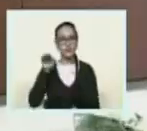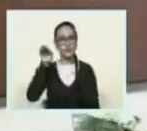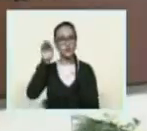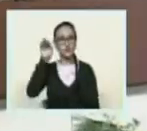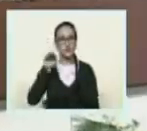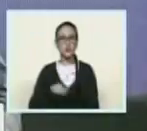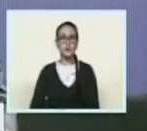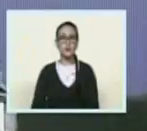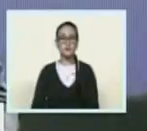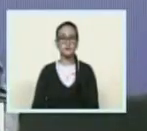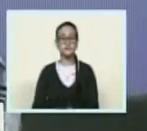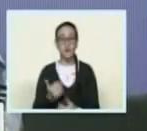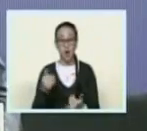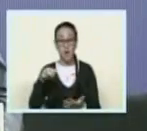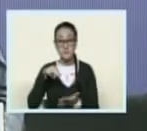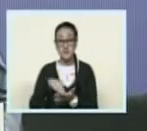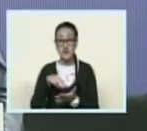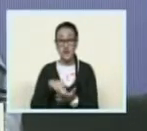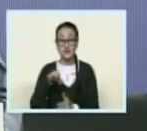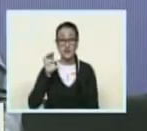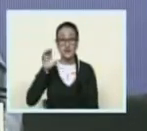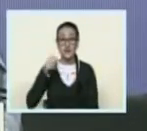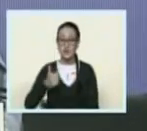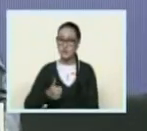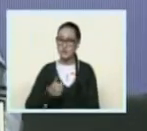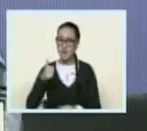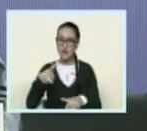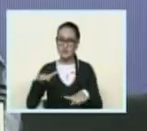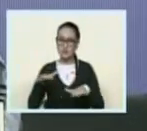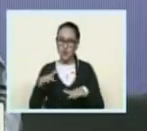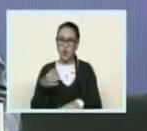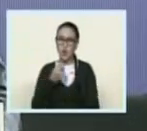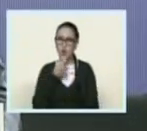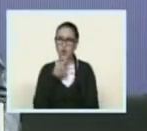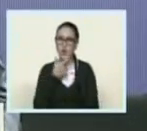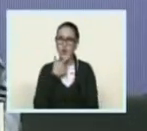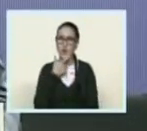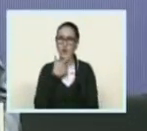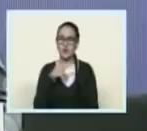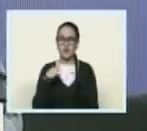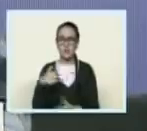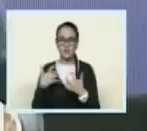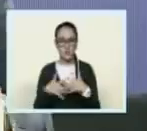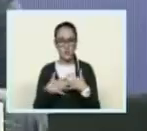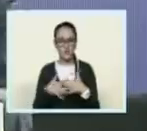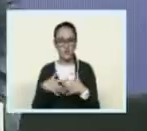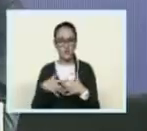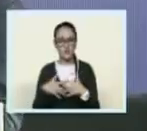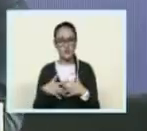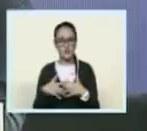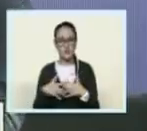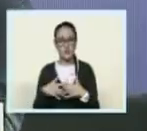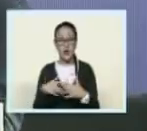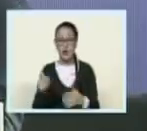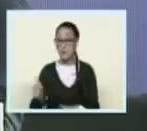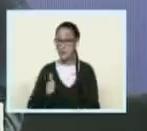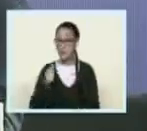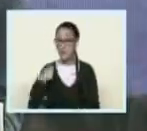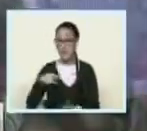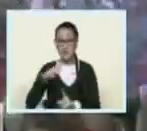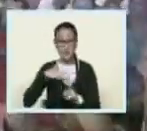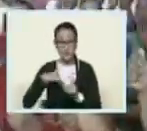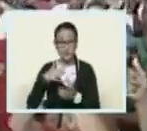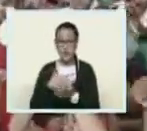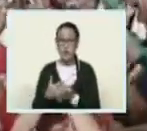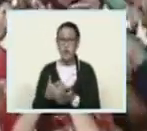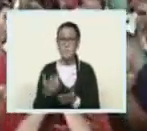Nos toca hacer de Miranda el estado más productivo del país y aprovechar la circunstancia para construir una